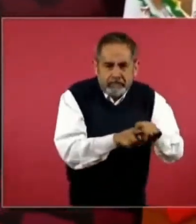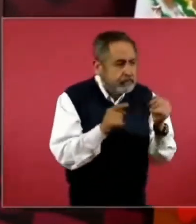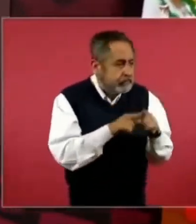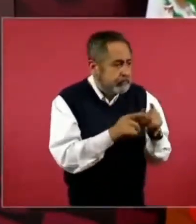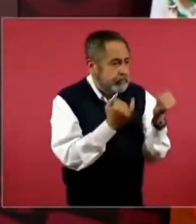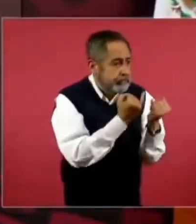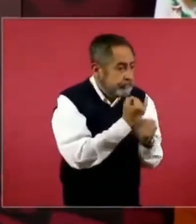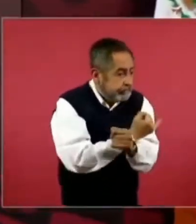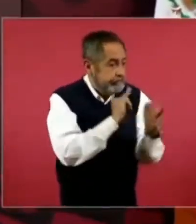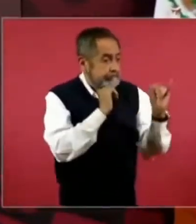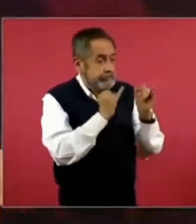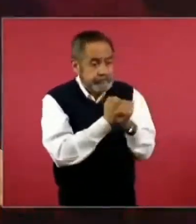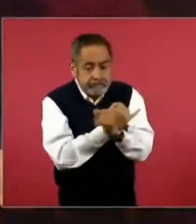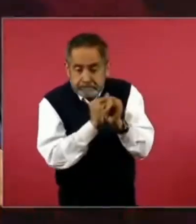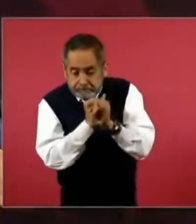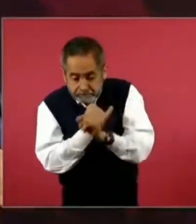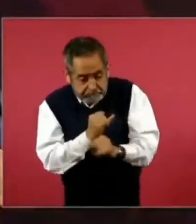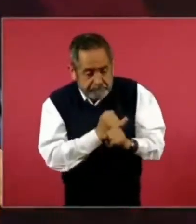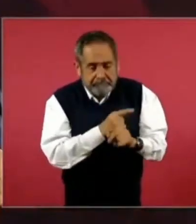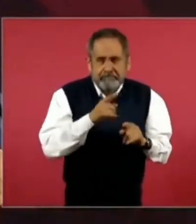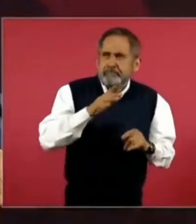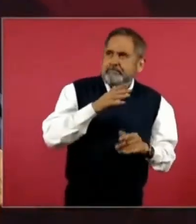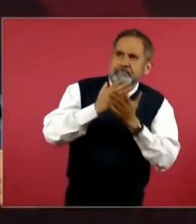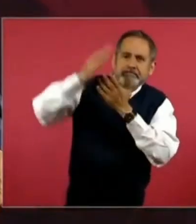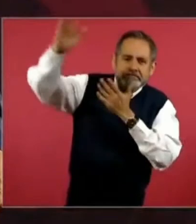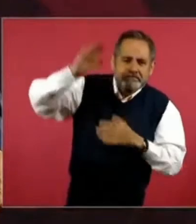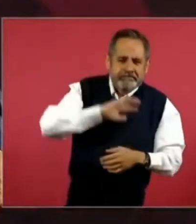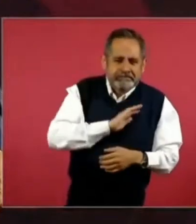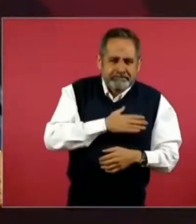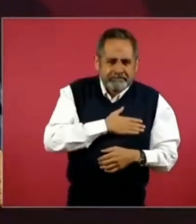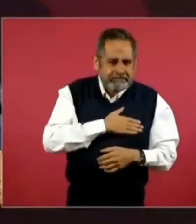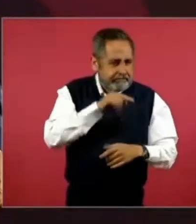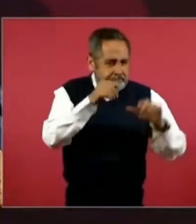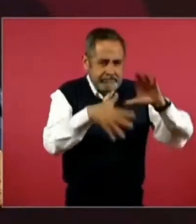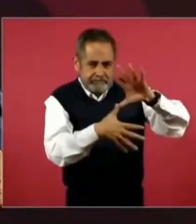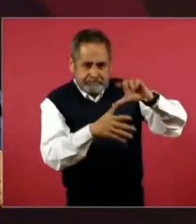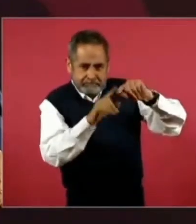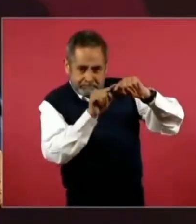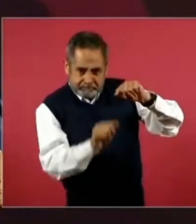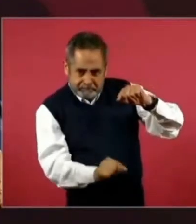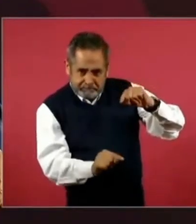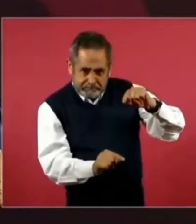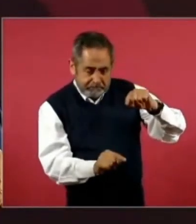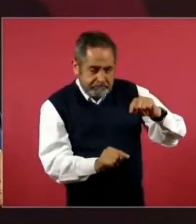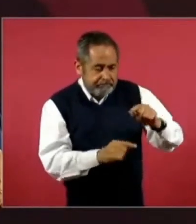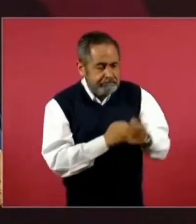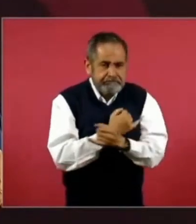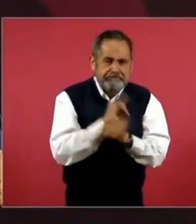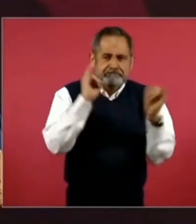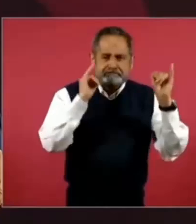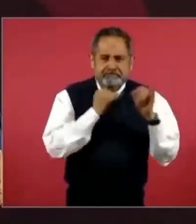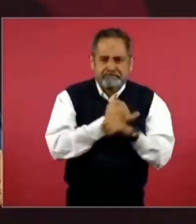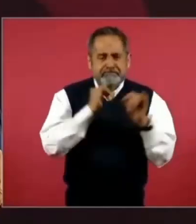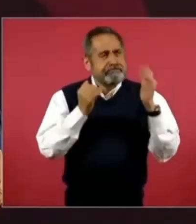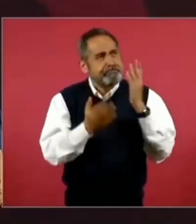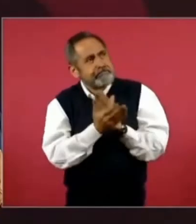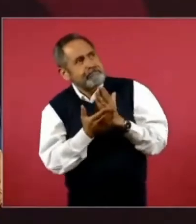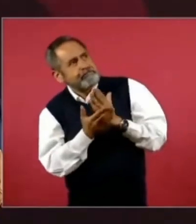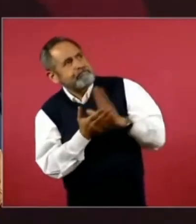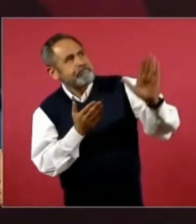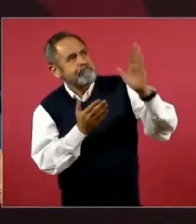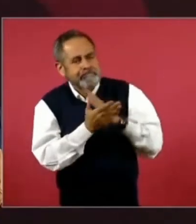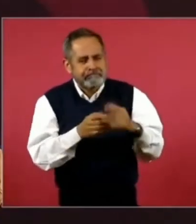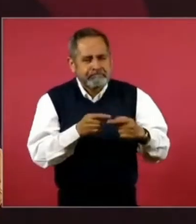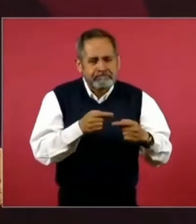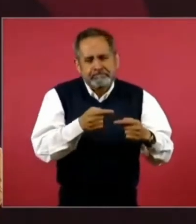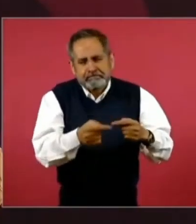independencia de España todos los países de América Latina. Unos